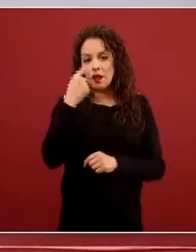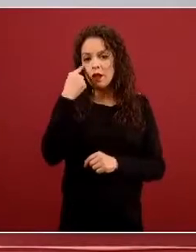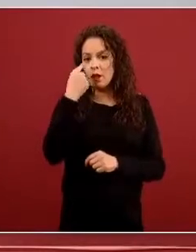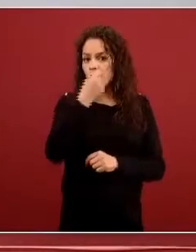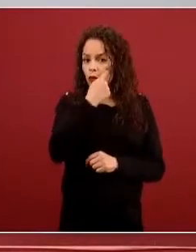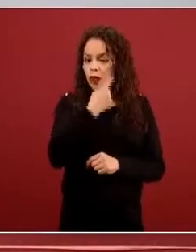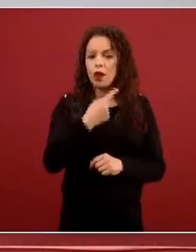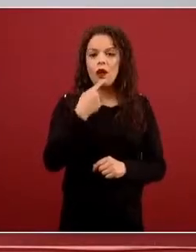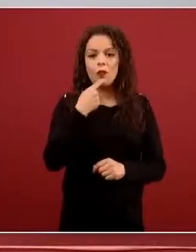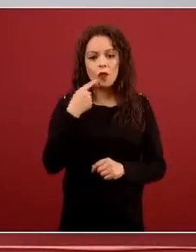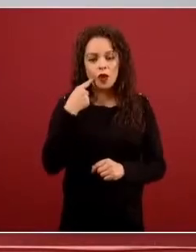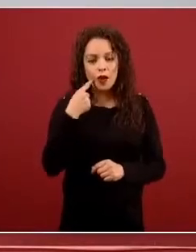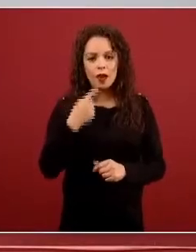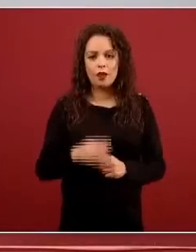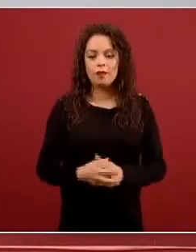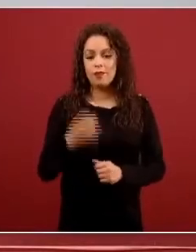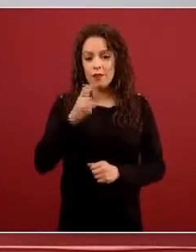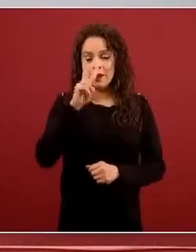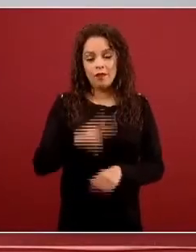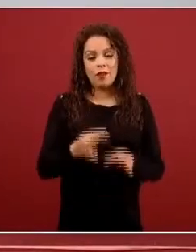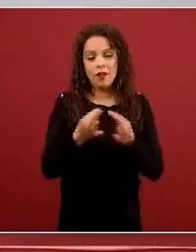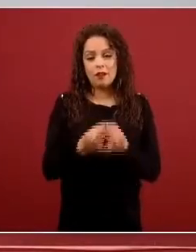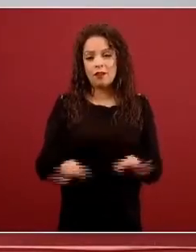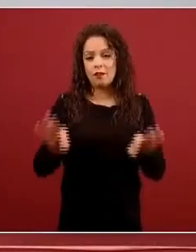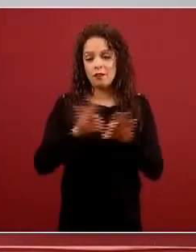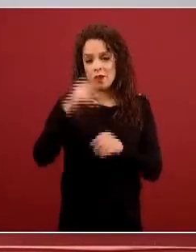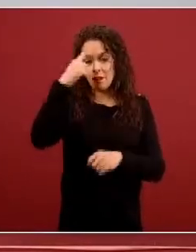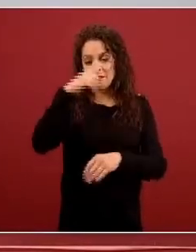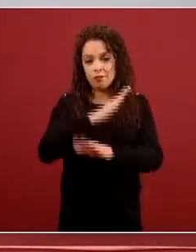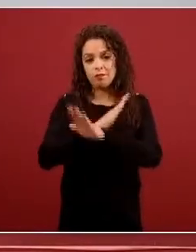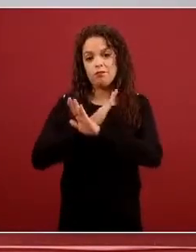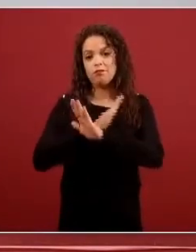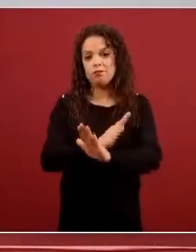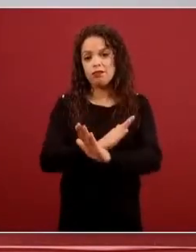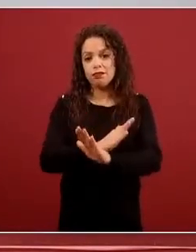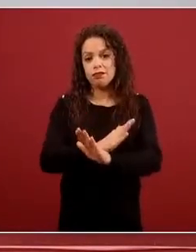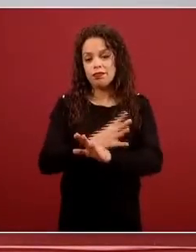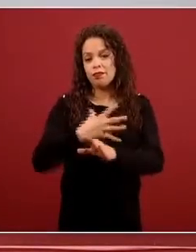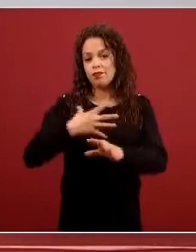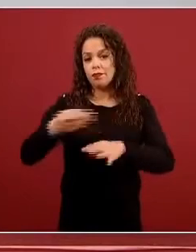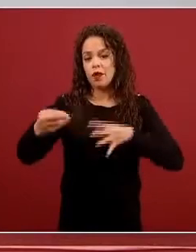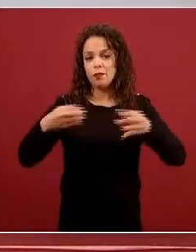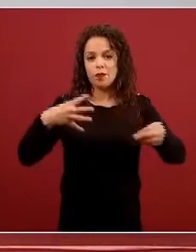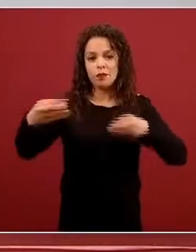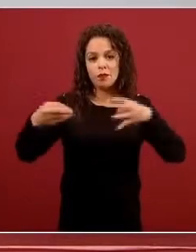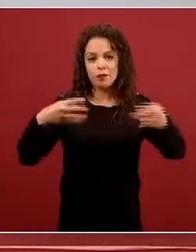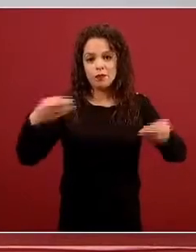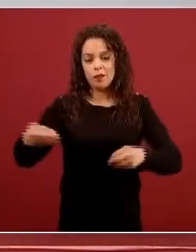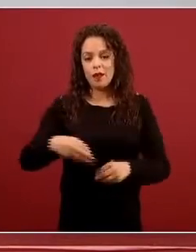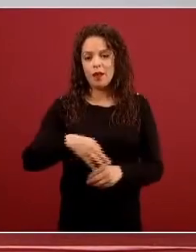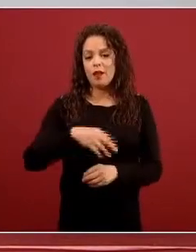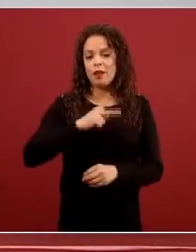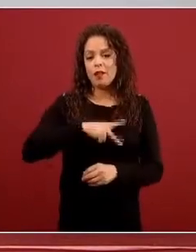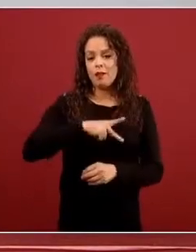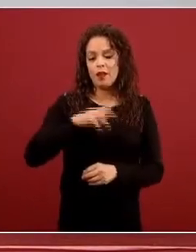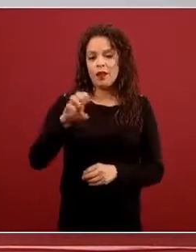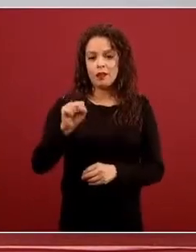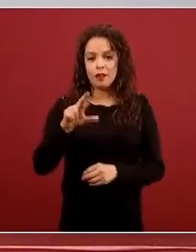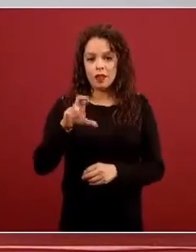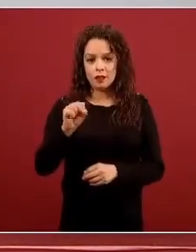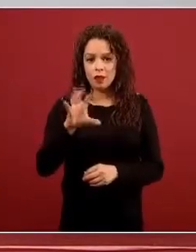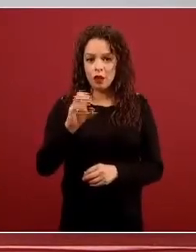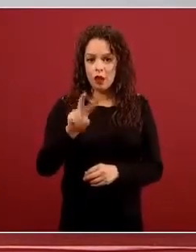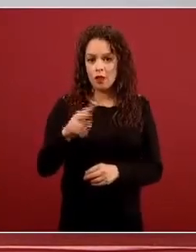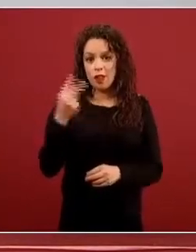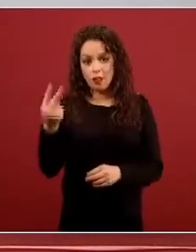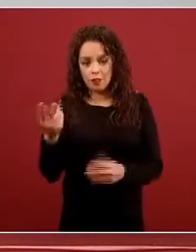son pilares fundamentales en la prevención del contagio por SARS-CoV-2. Recordemos, si el virus está